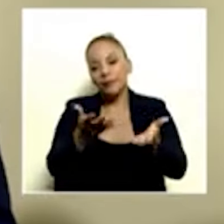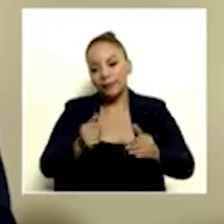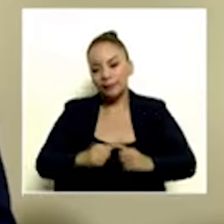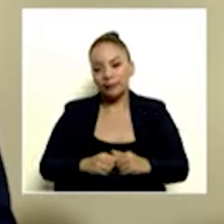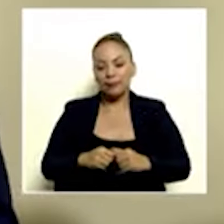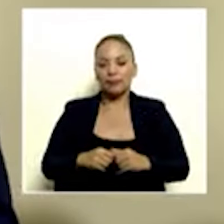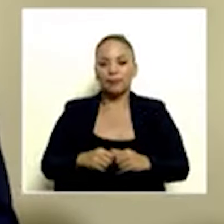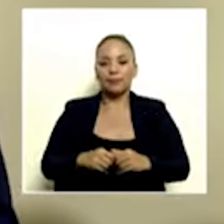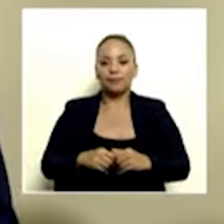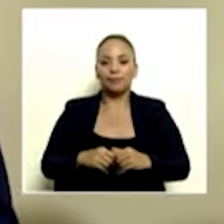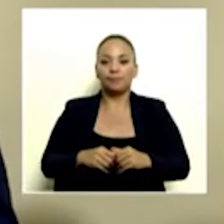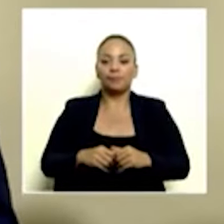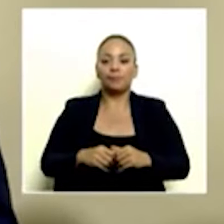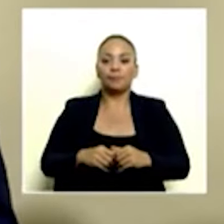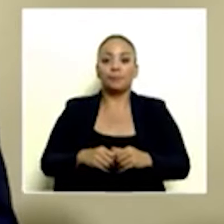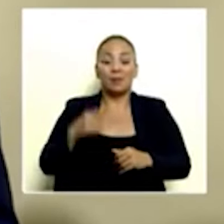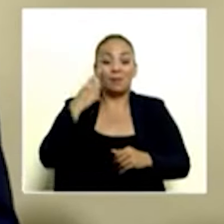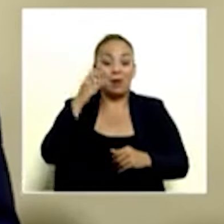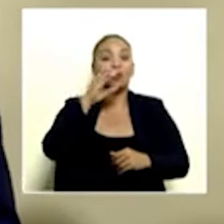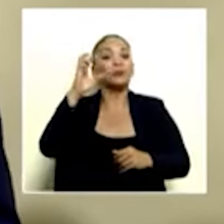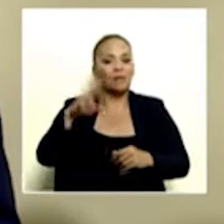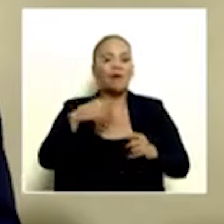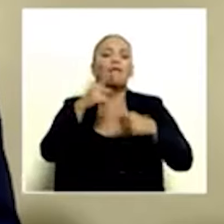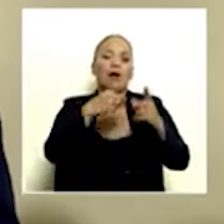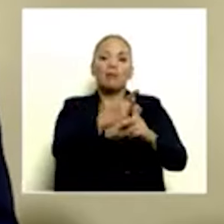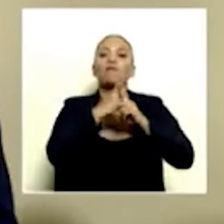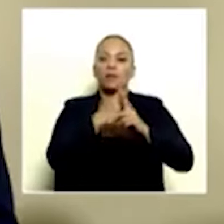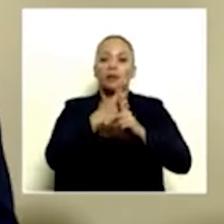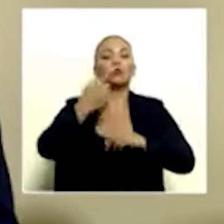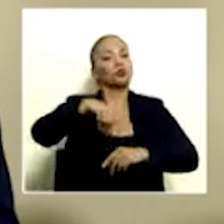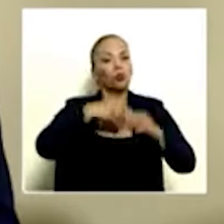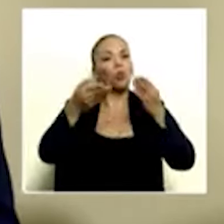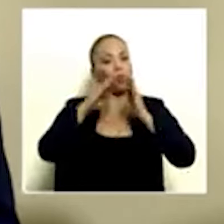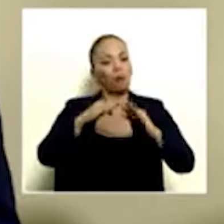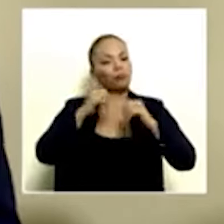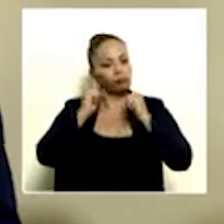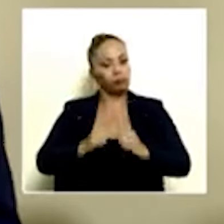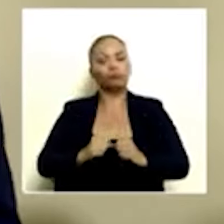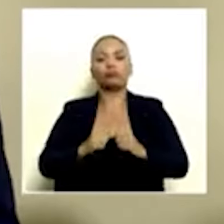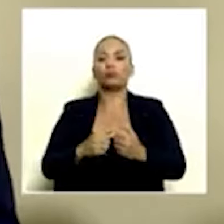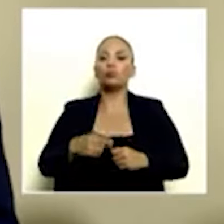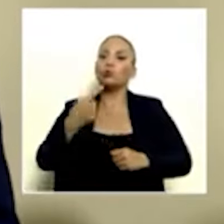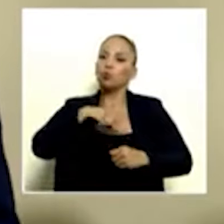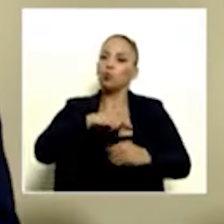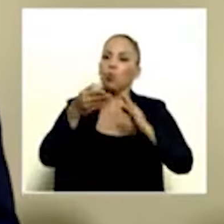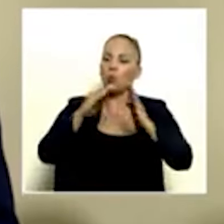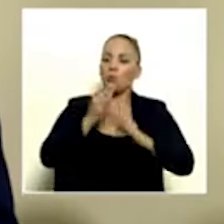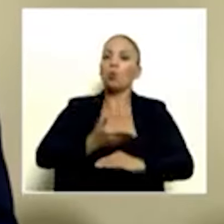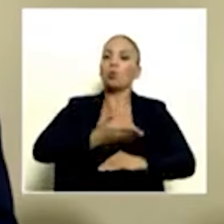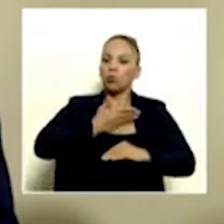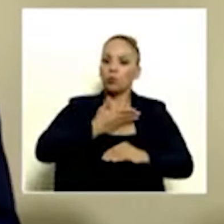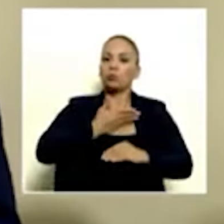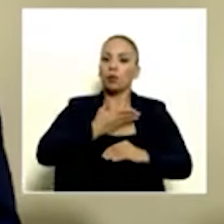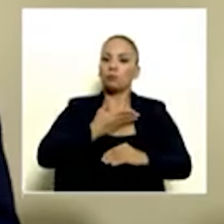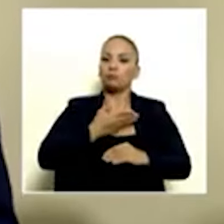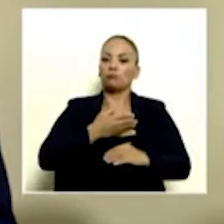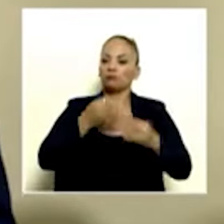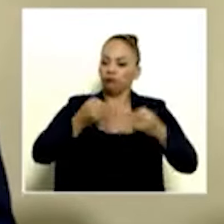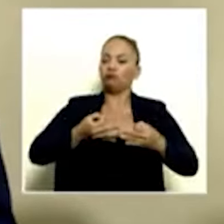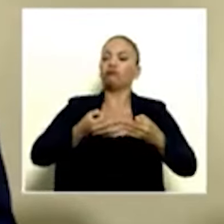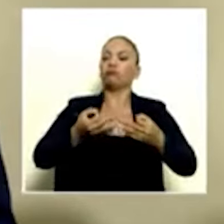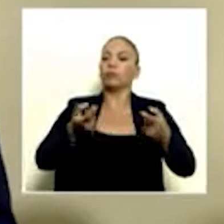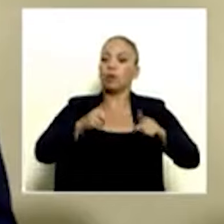Administrativo. Costa Rica se va a defender. Somos un pueblo soberano, somos un pueblo orgulloso, con justa causa